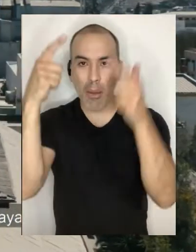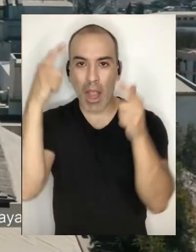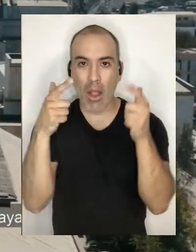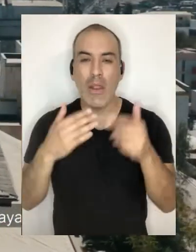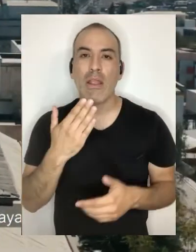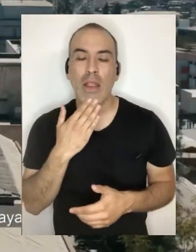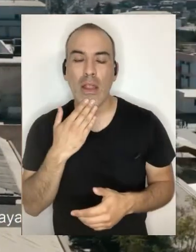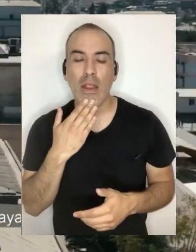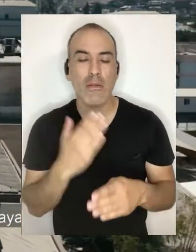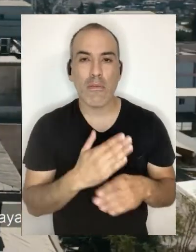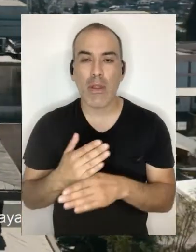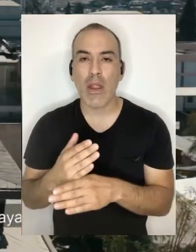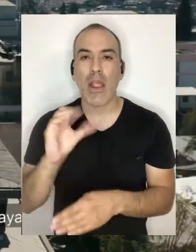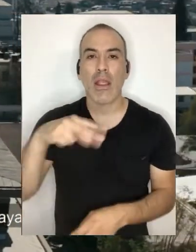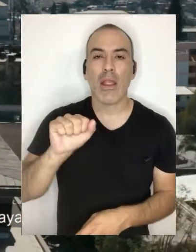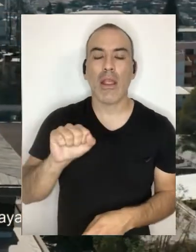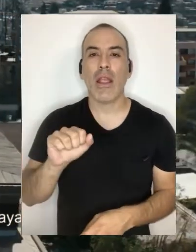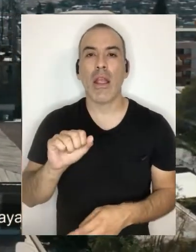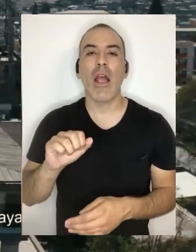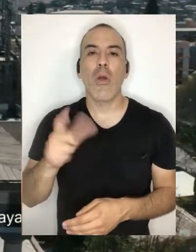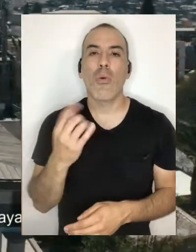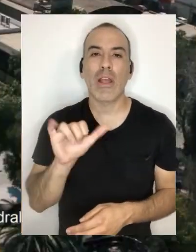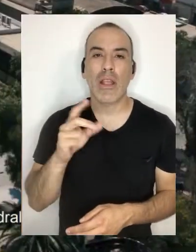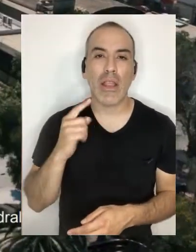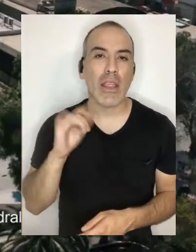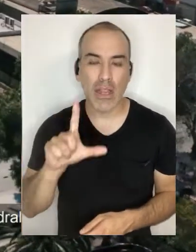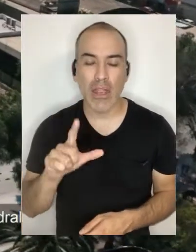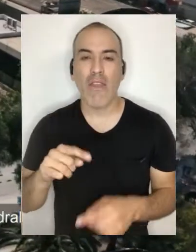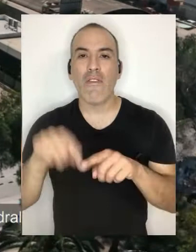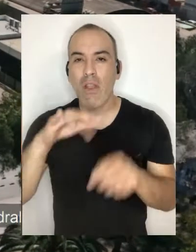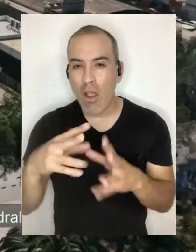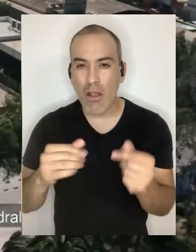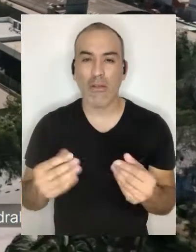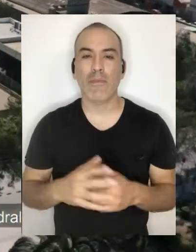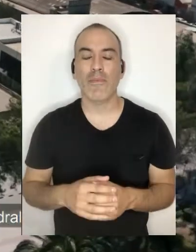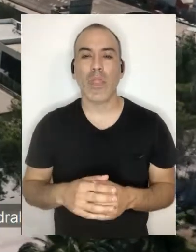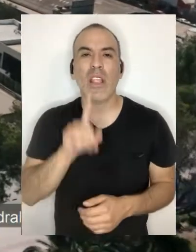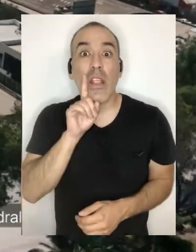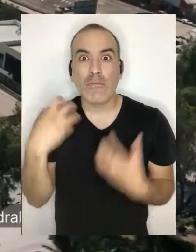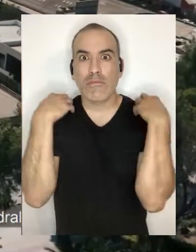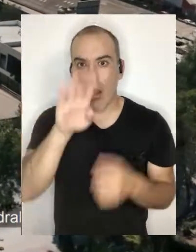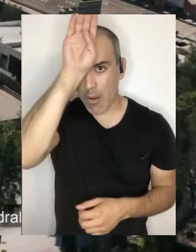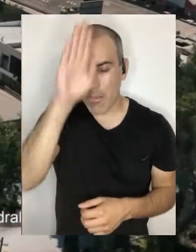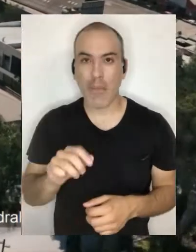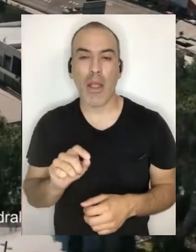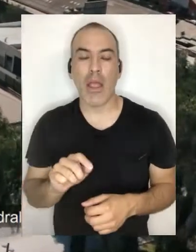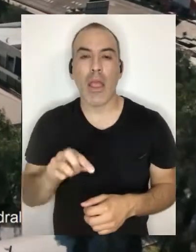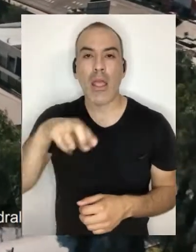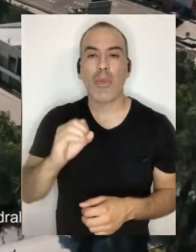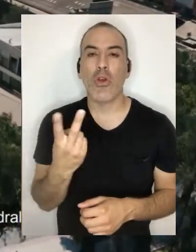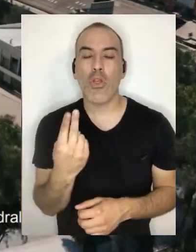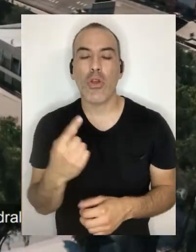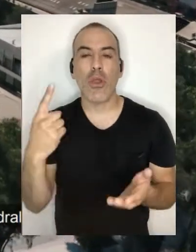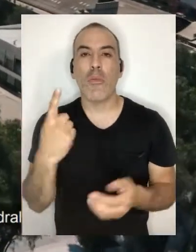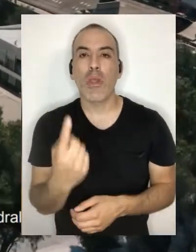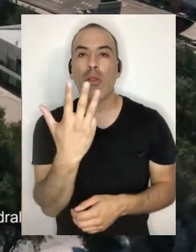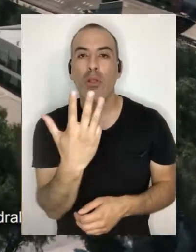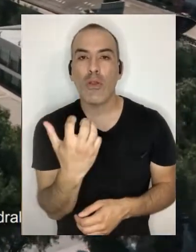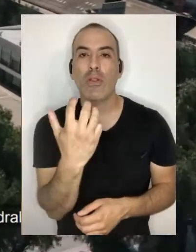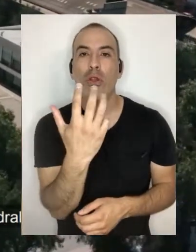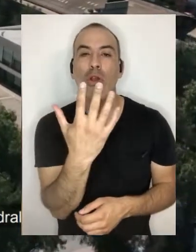como tabiquería de caña de Guayaquil y barro. Sería el Papa Pío XII quien en el año